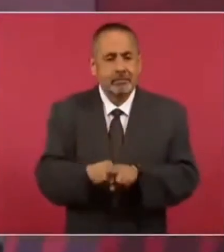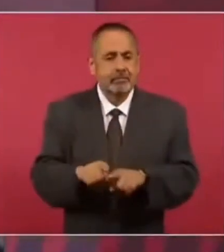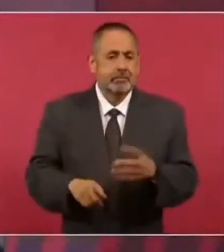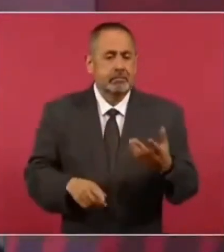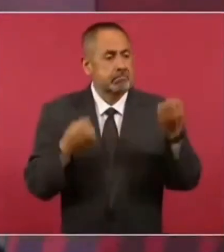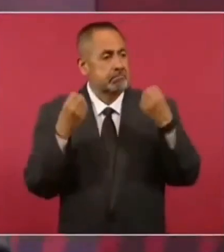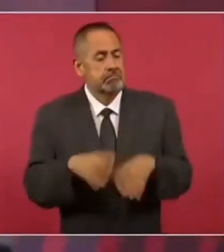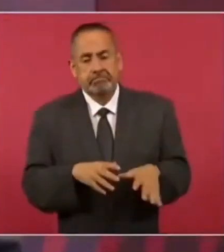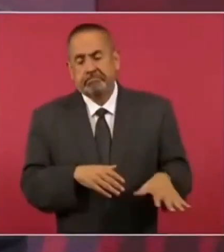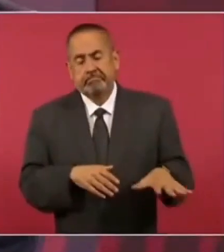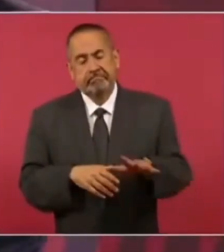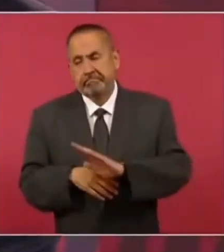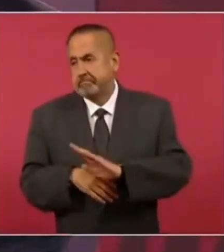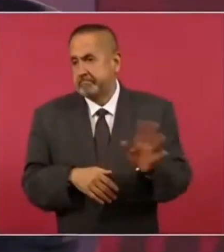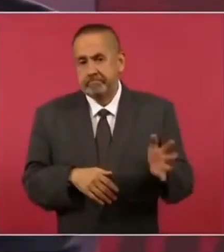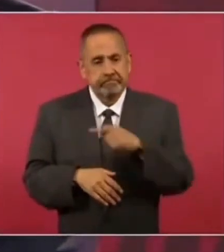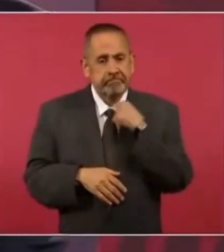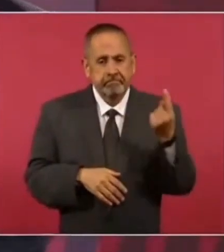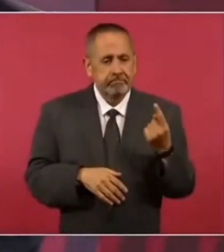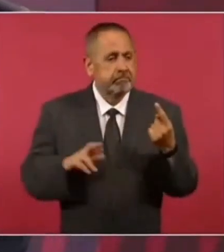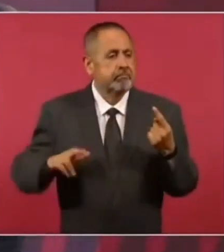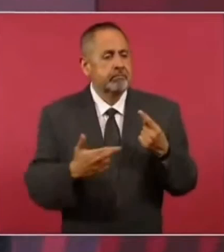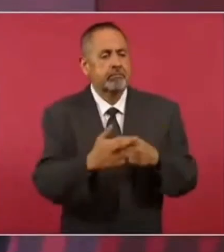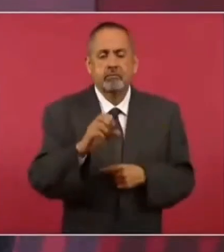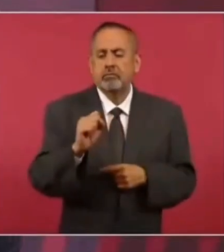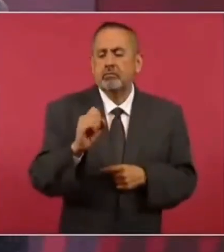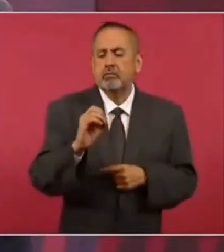que afectó el río